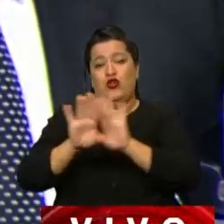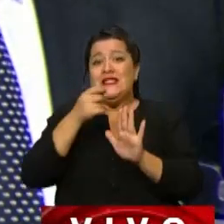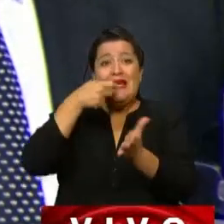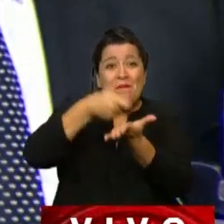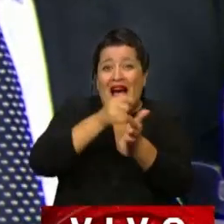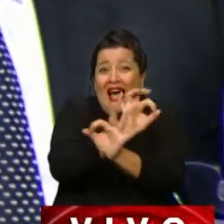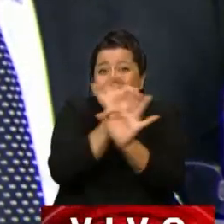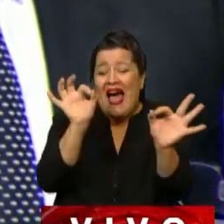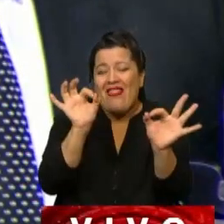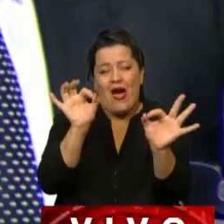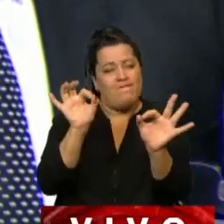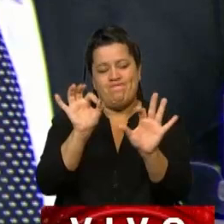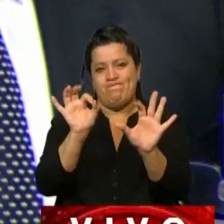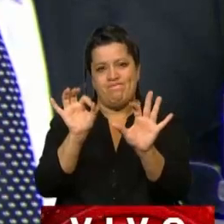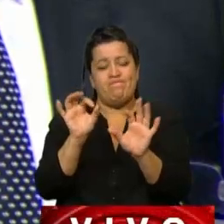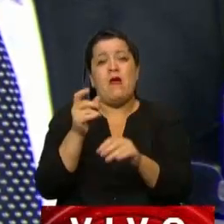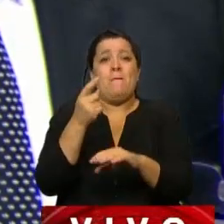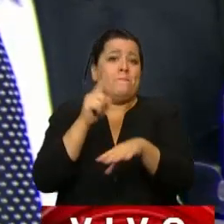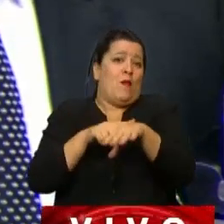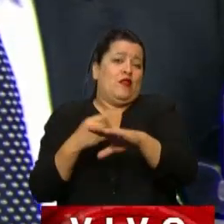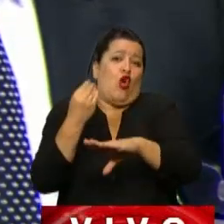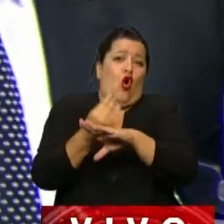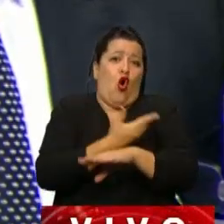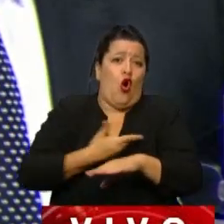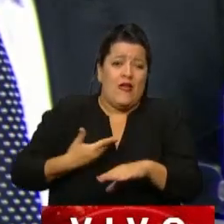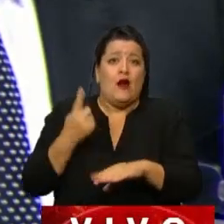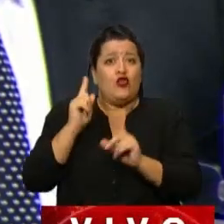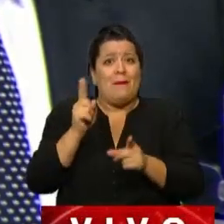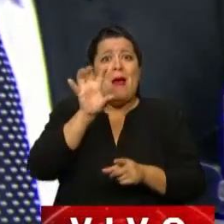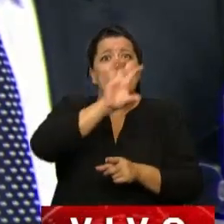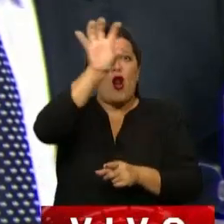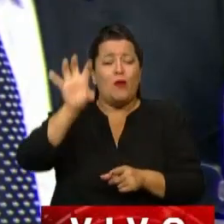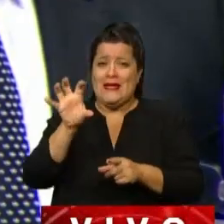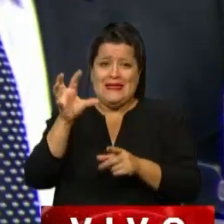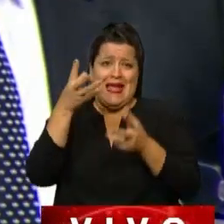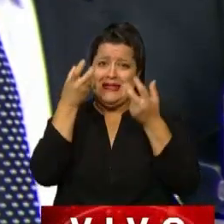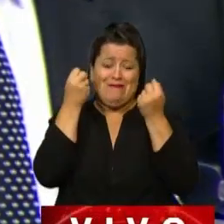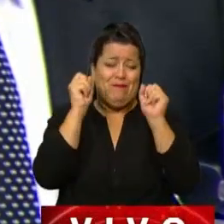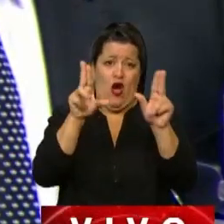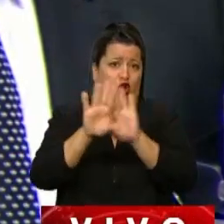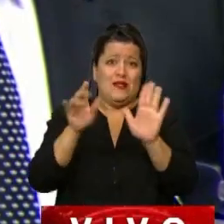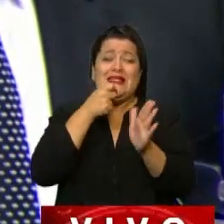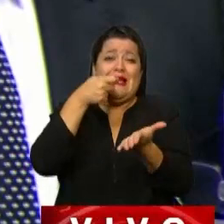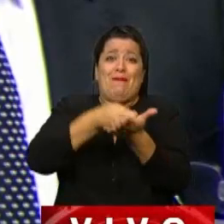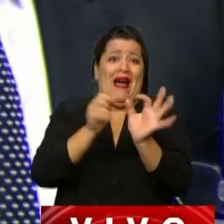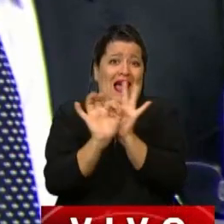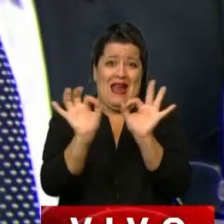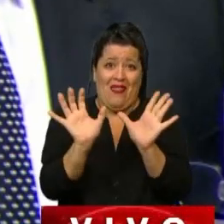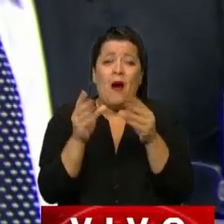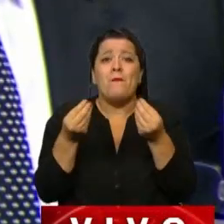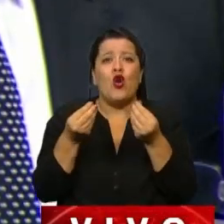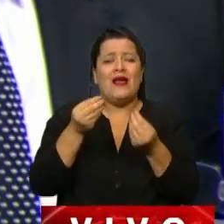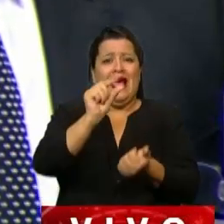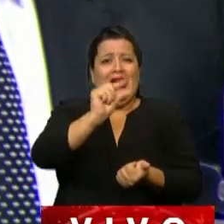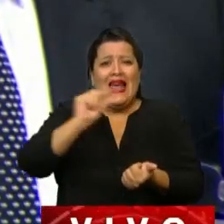solamente para el gobierno que esté de turno, sino también para nuestras provincias. Porque muchos créditos y muchas obras